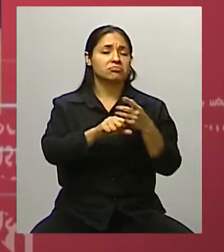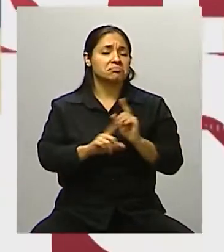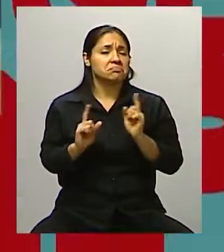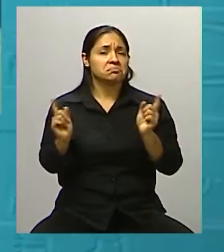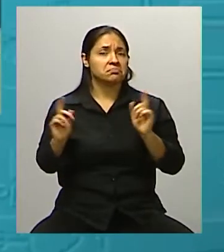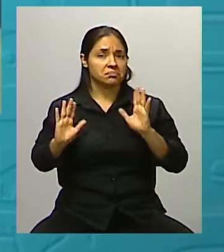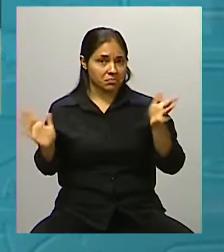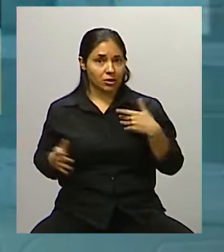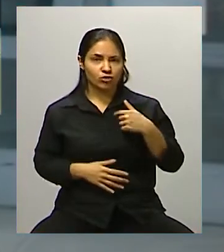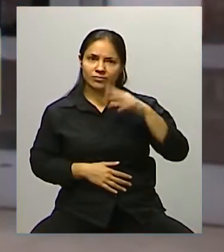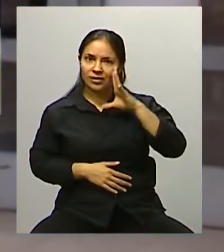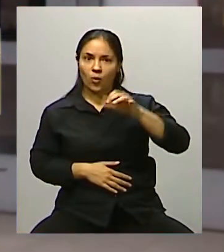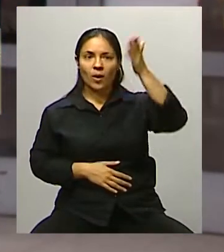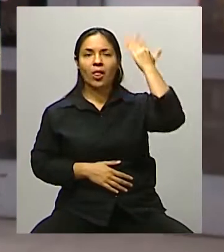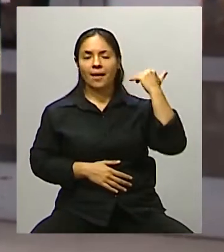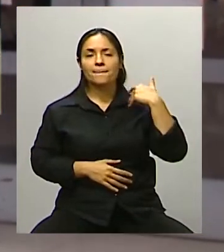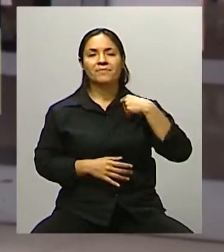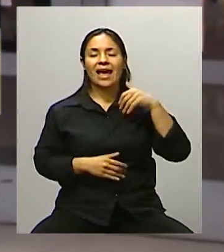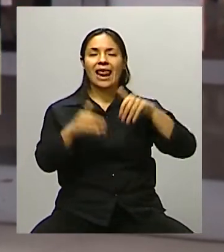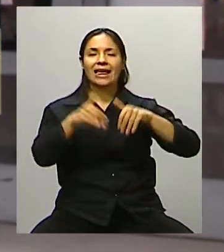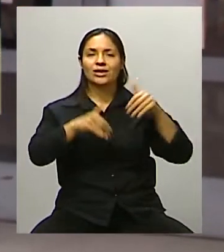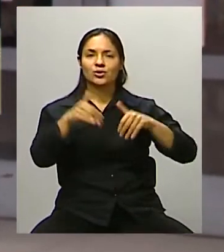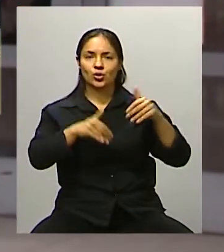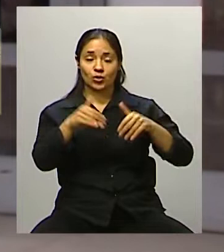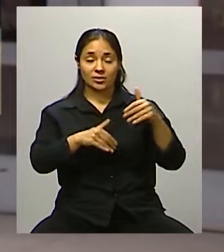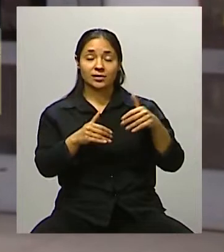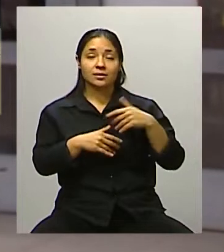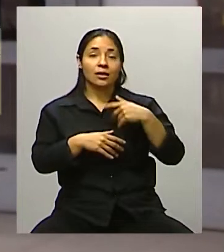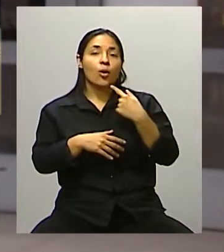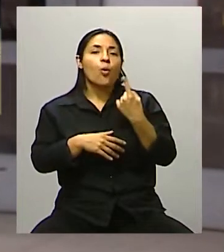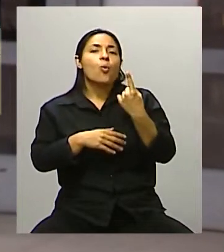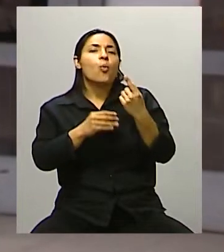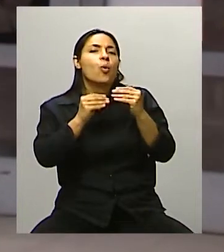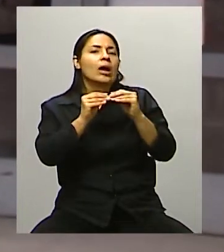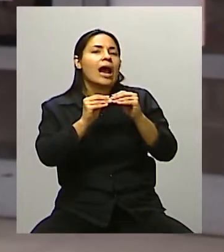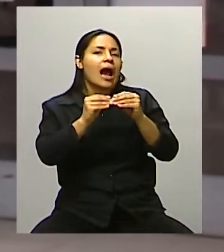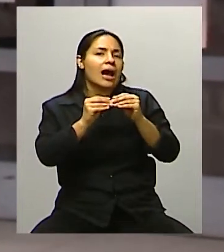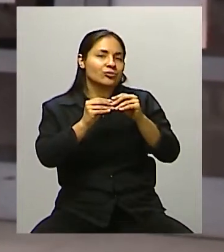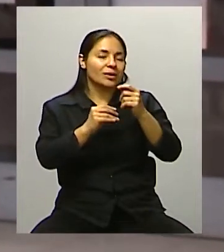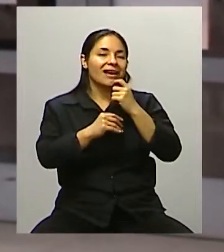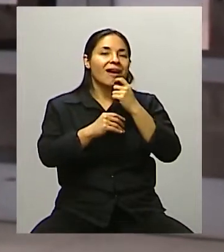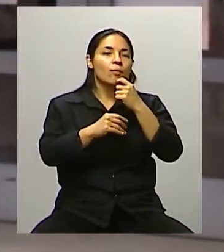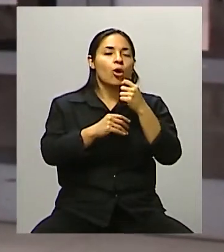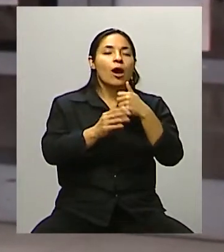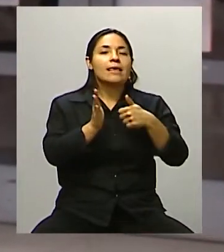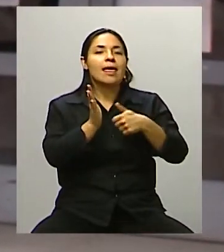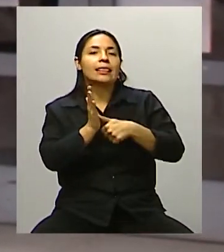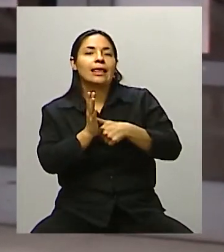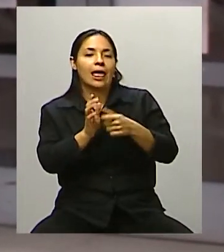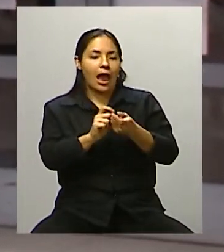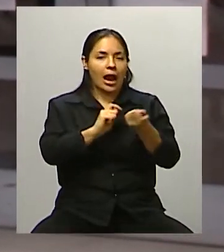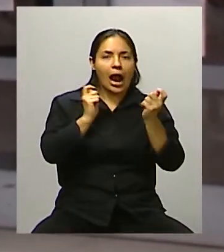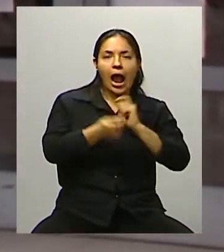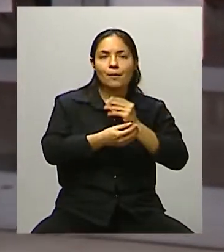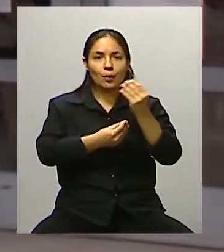recuerdo en las elecciones, algún caso de suplantación de identidad, el único caso grave es